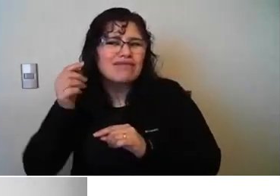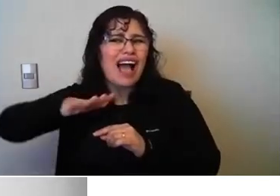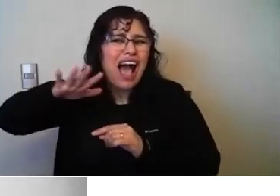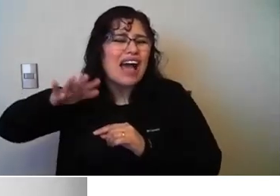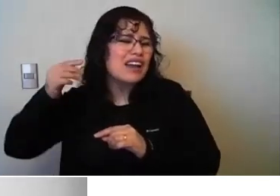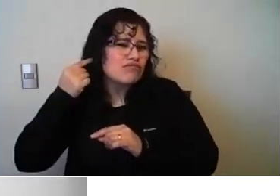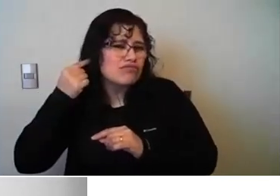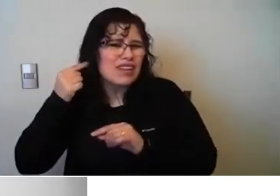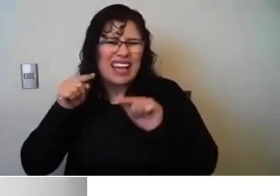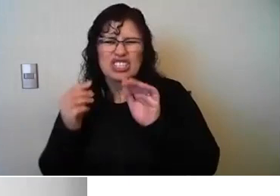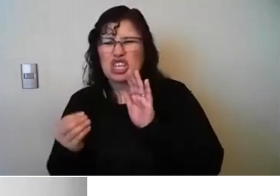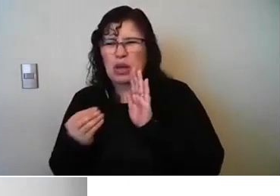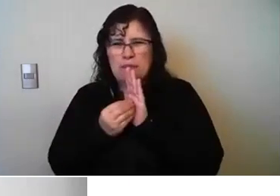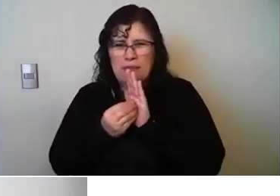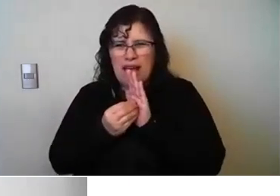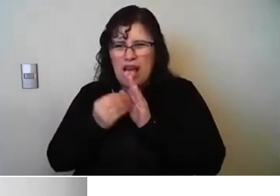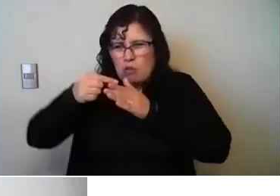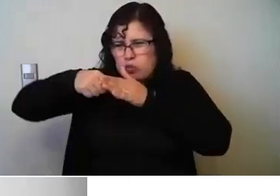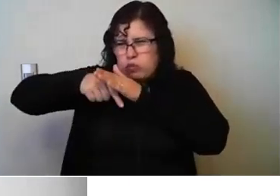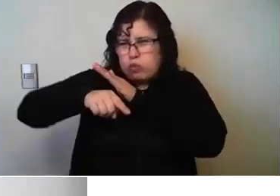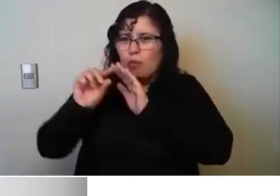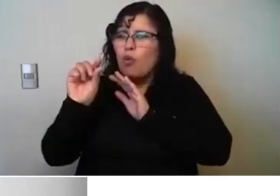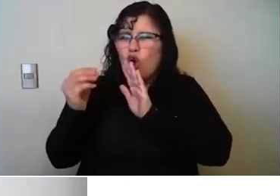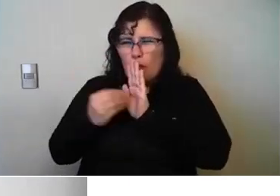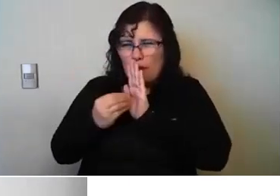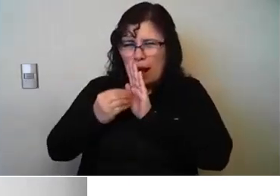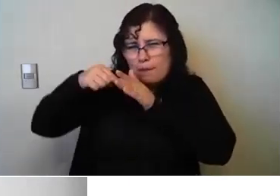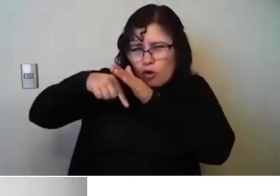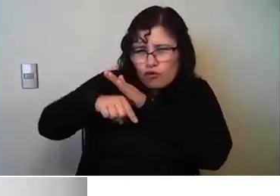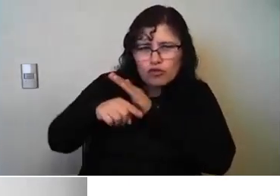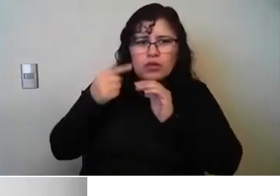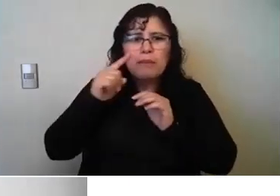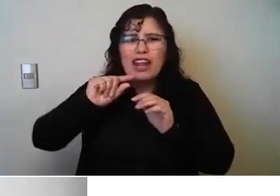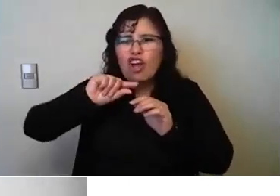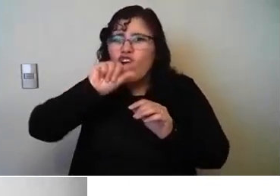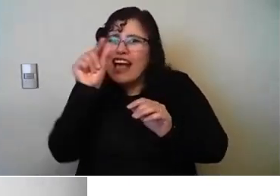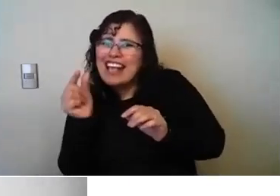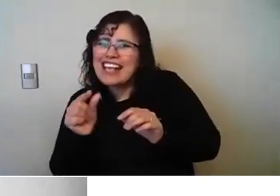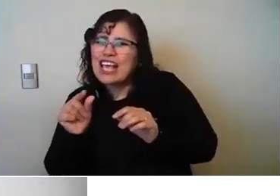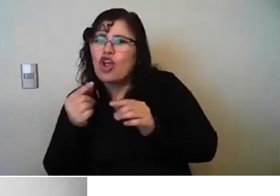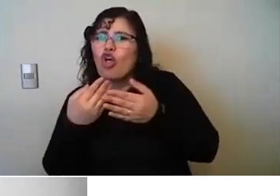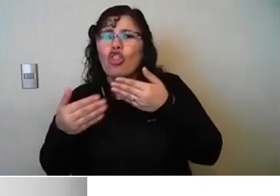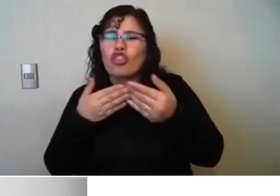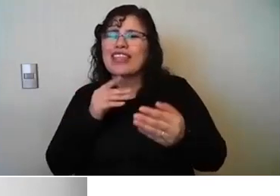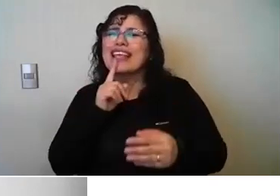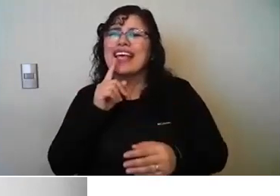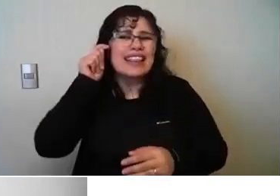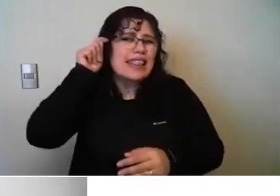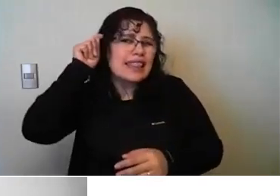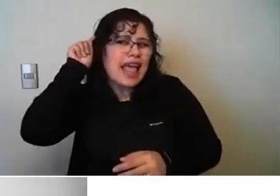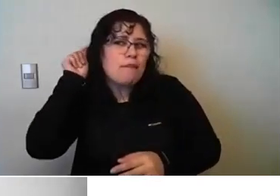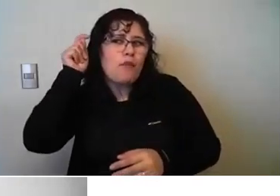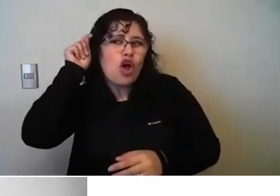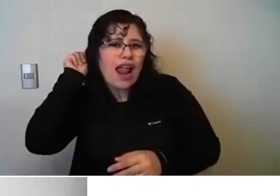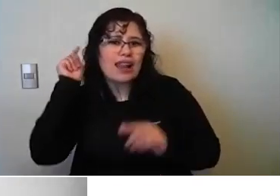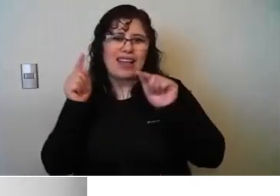realidad está un poquito más adentro, pero acá está marcado, ¿cierto?, en el giro temporal, área auditiva. Por tanto, este lóbulo se considera como un